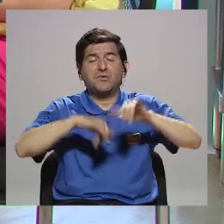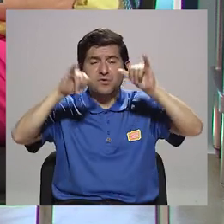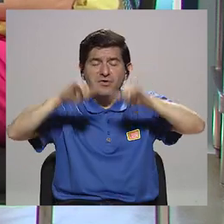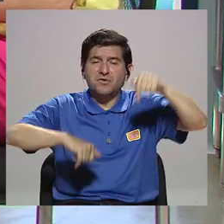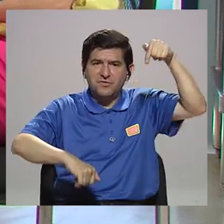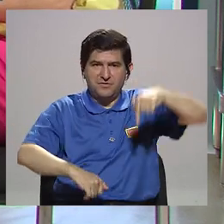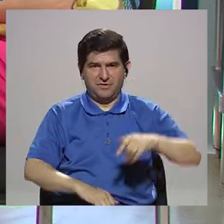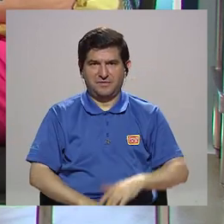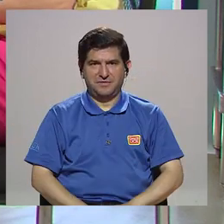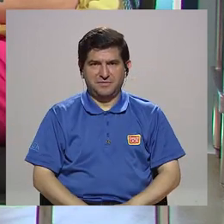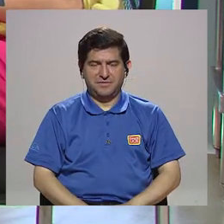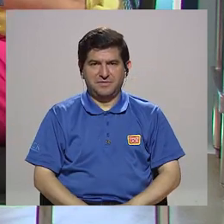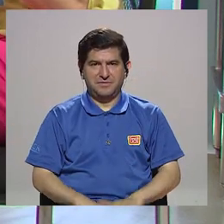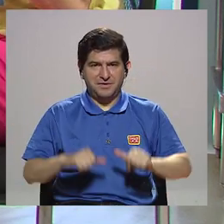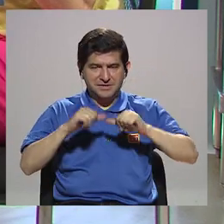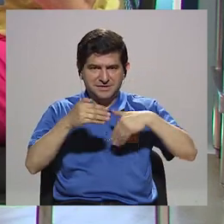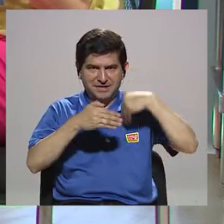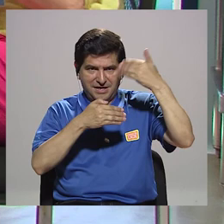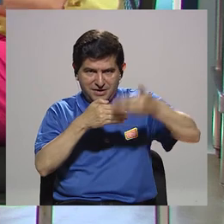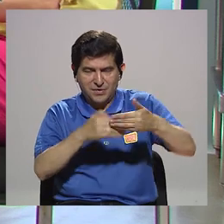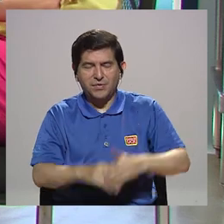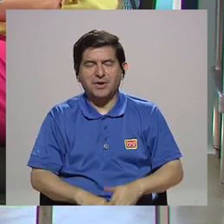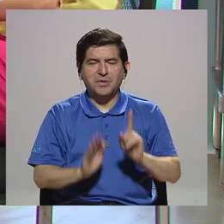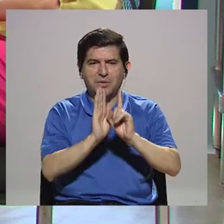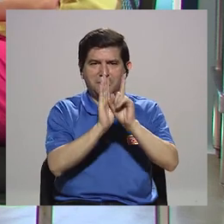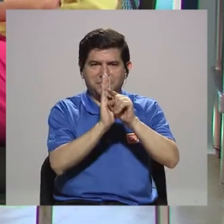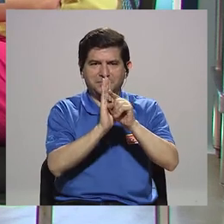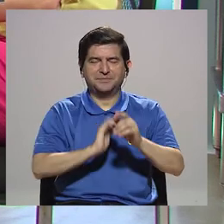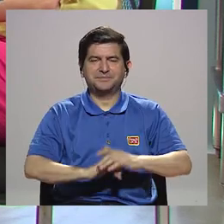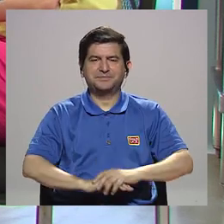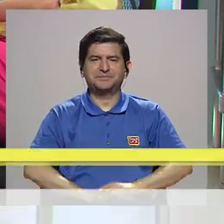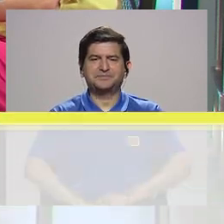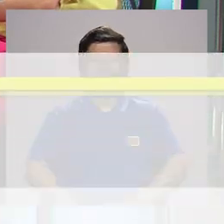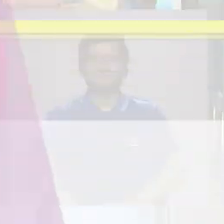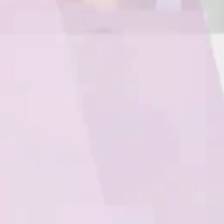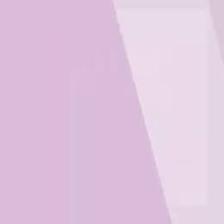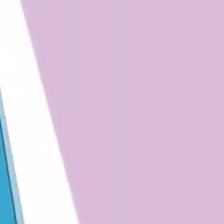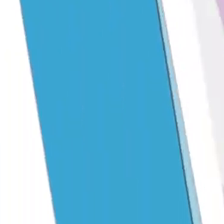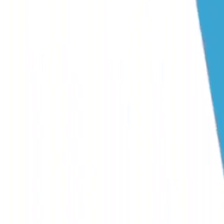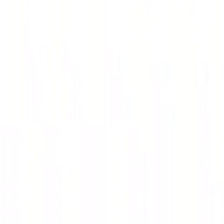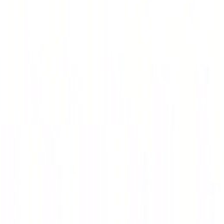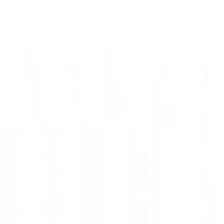Por favor, quédese con nosotros y estamos con ustedes de vuelta en unos minutos.